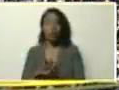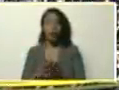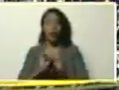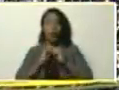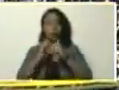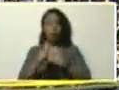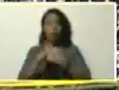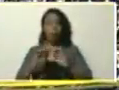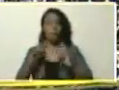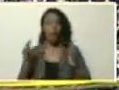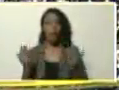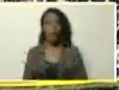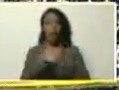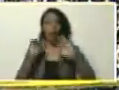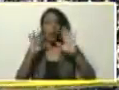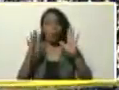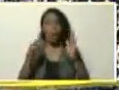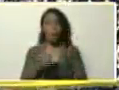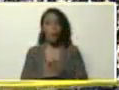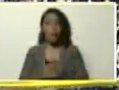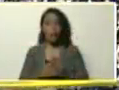pandemia